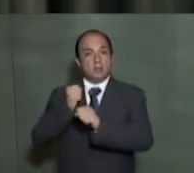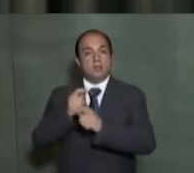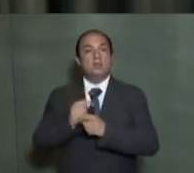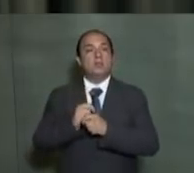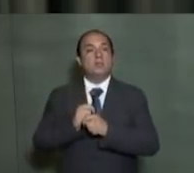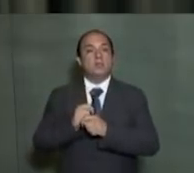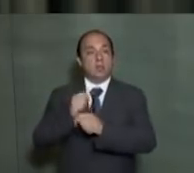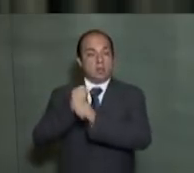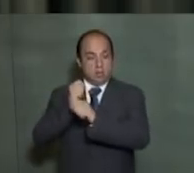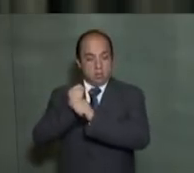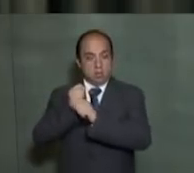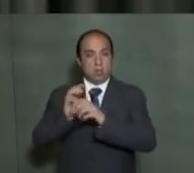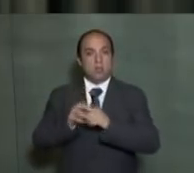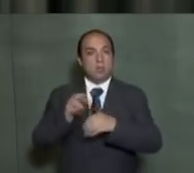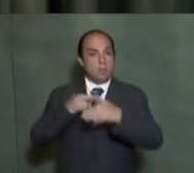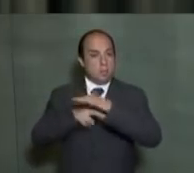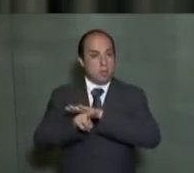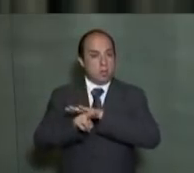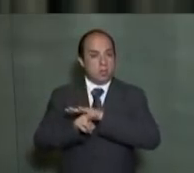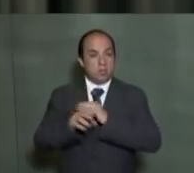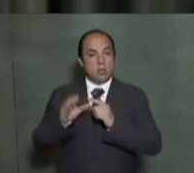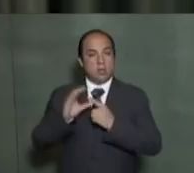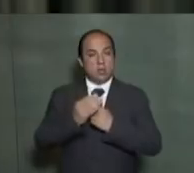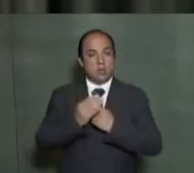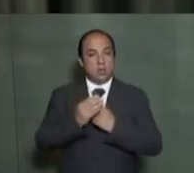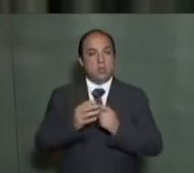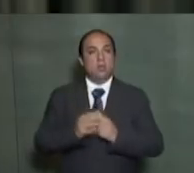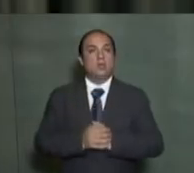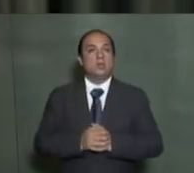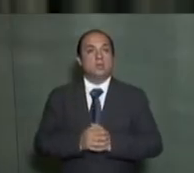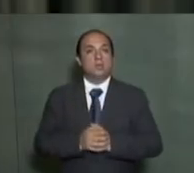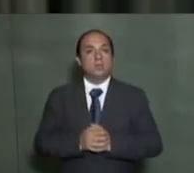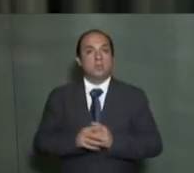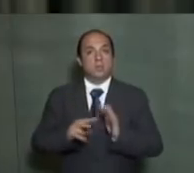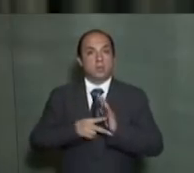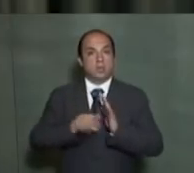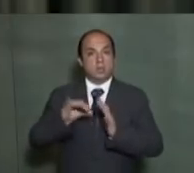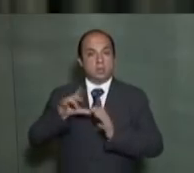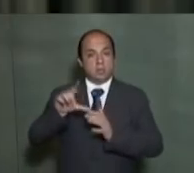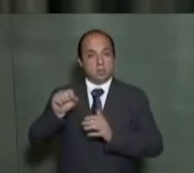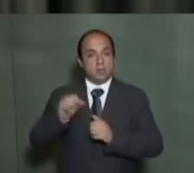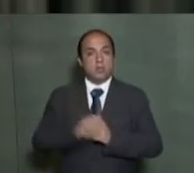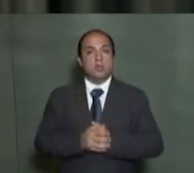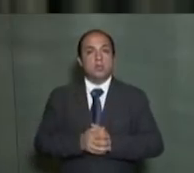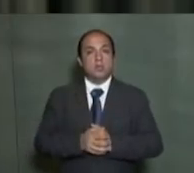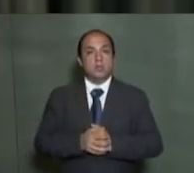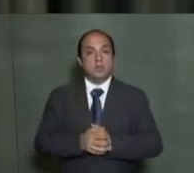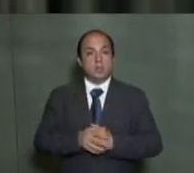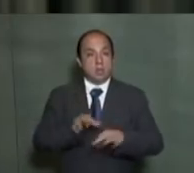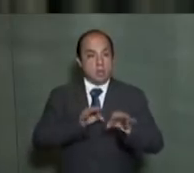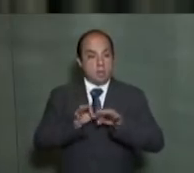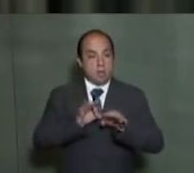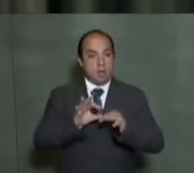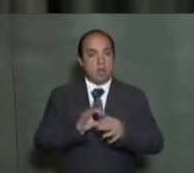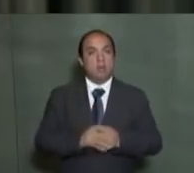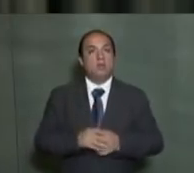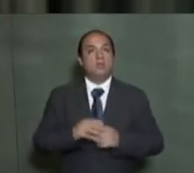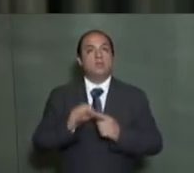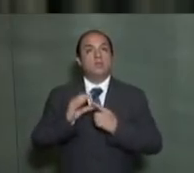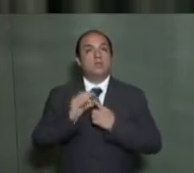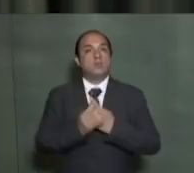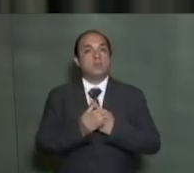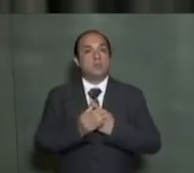Colegio de Ingenieros Civiles de México, CICM, está colaborando a través del Comité de Seguridad Estructural, que